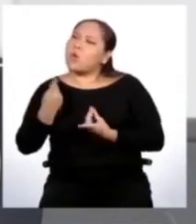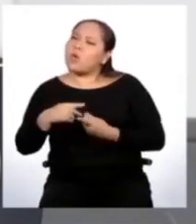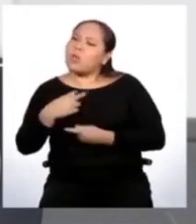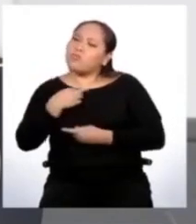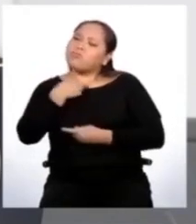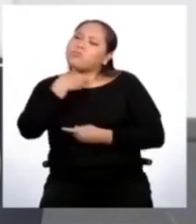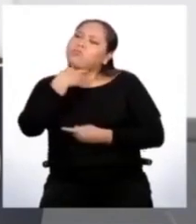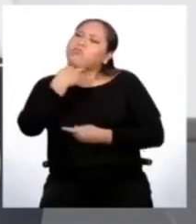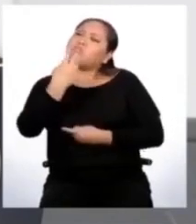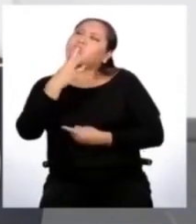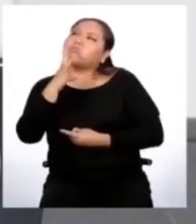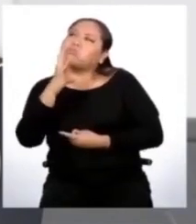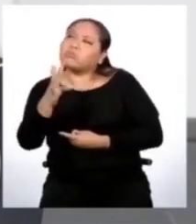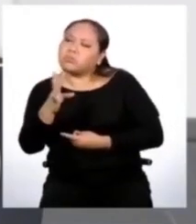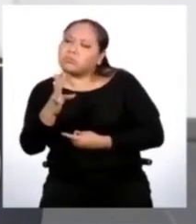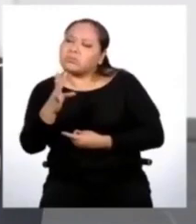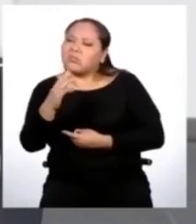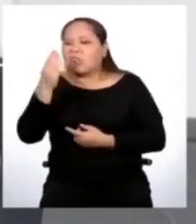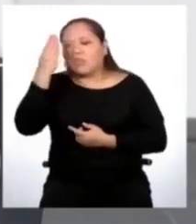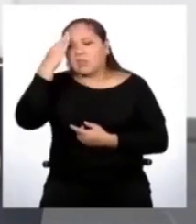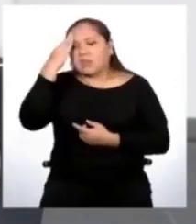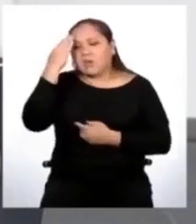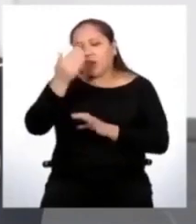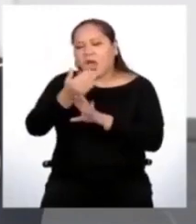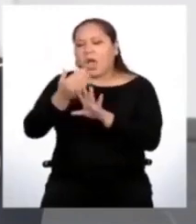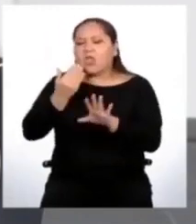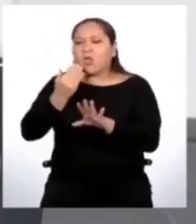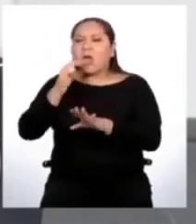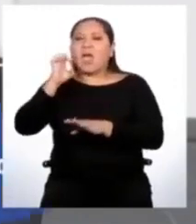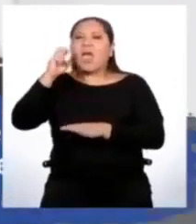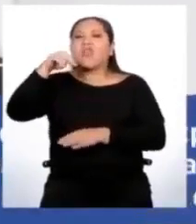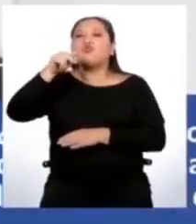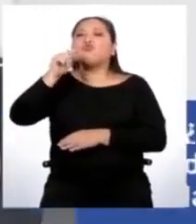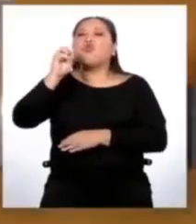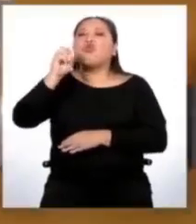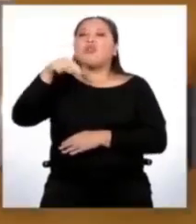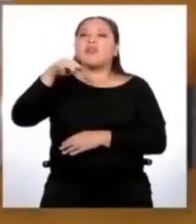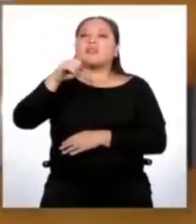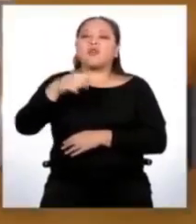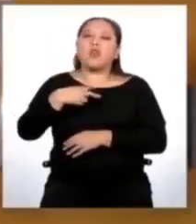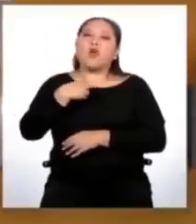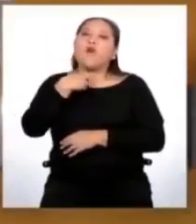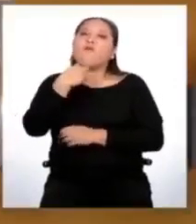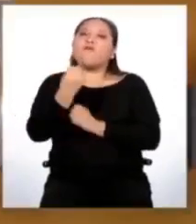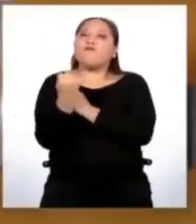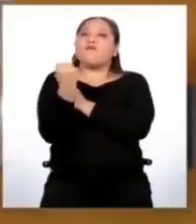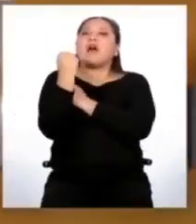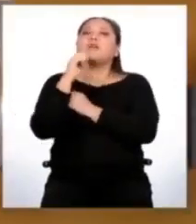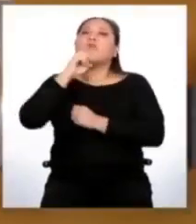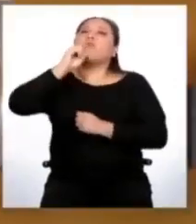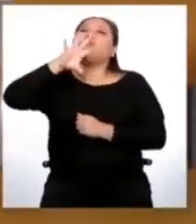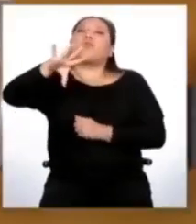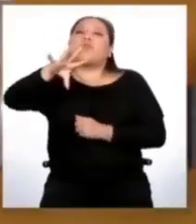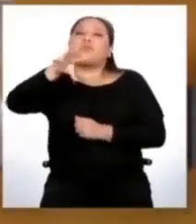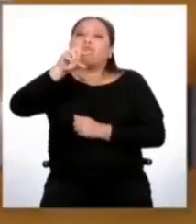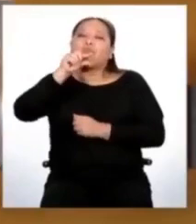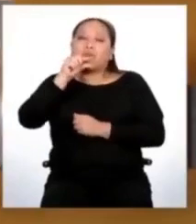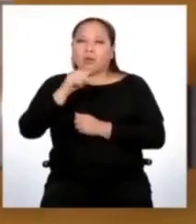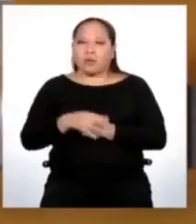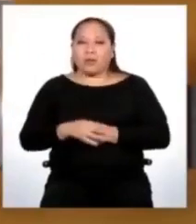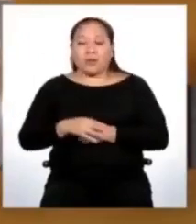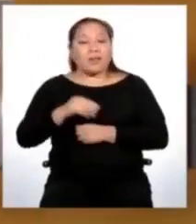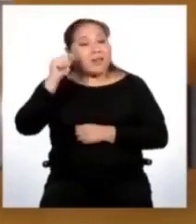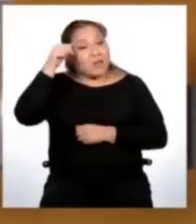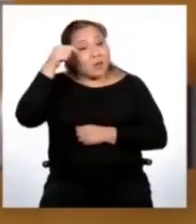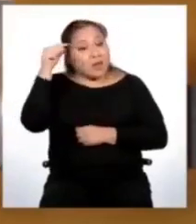expresarnos debemos tomar en cuenta aspectos como la entonación o el volumen de mi voz? Recordemos que eso que mencionas son